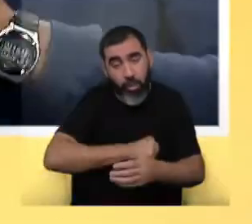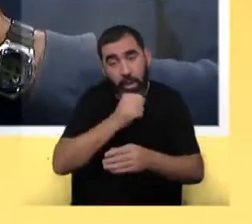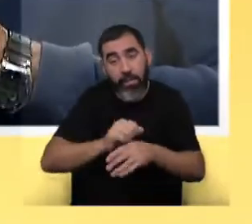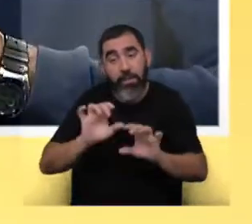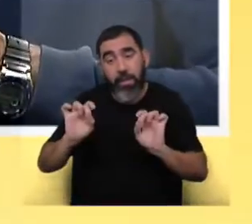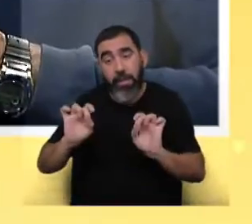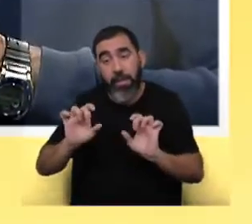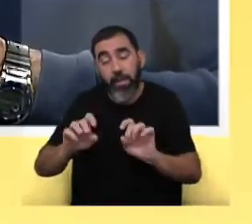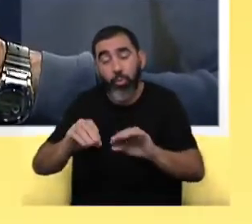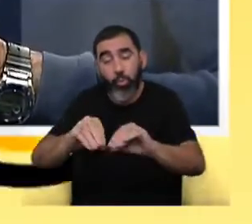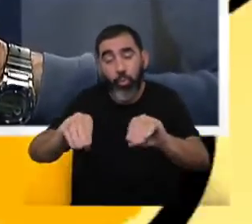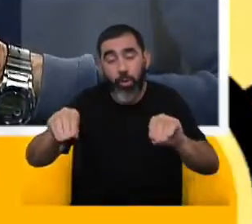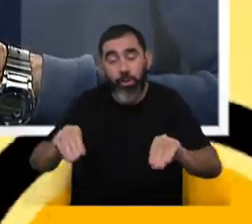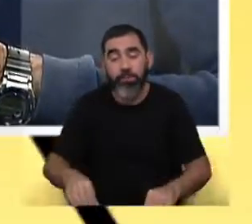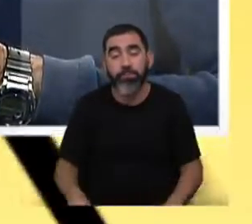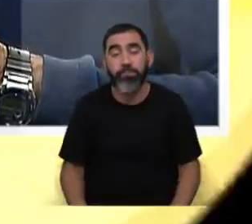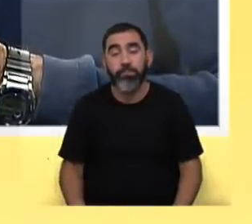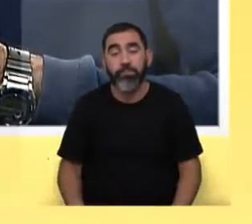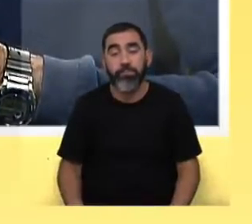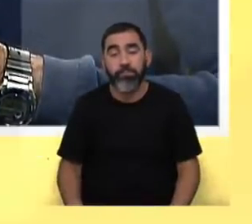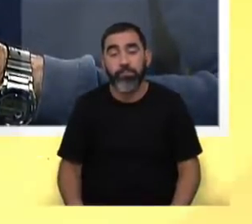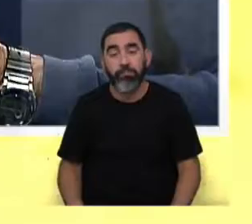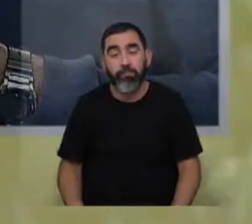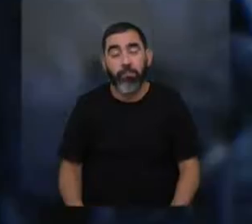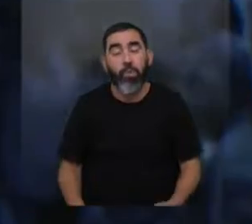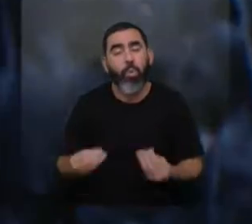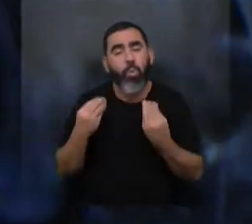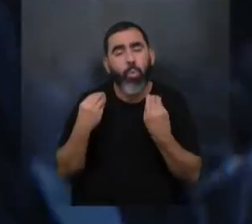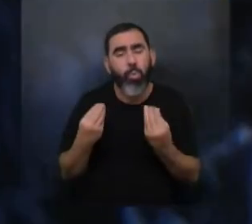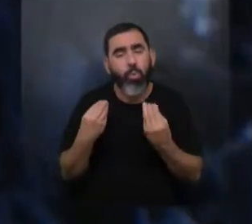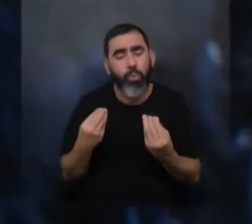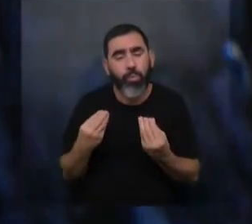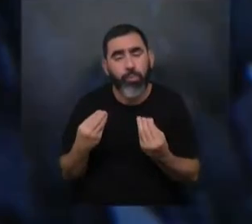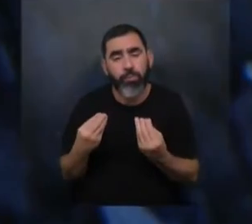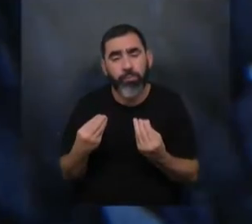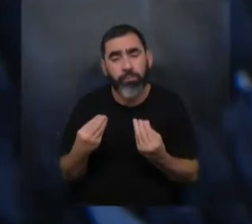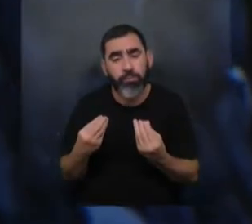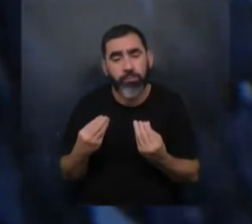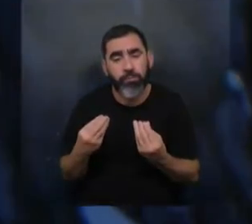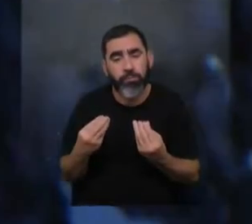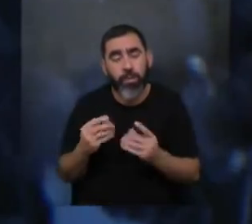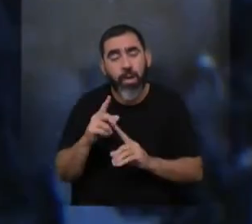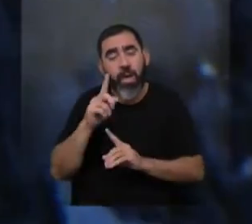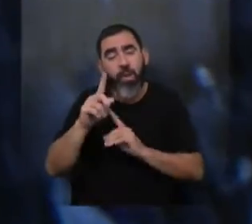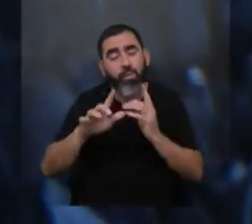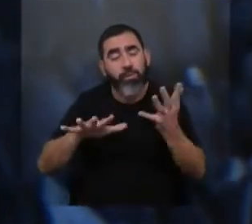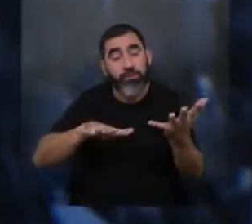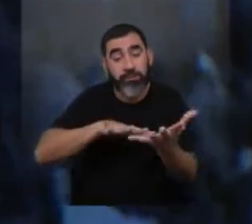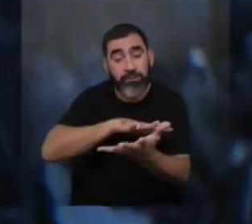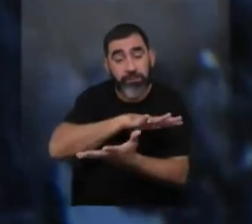natural. ¿Cómo se trasladó esto, digamos, a algún episodio en el cual